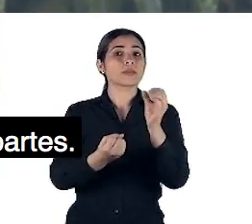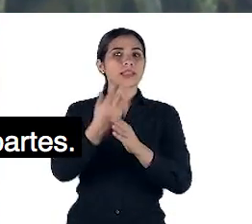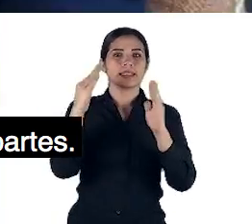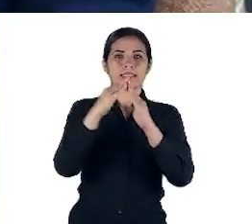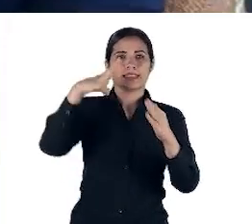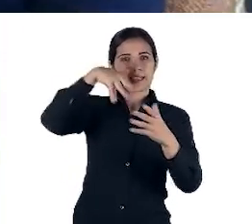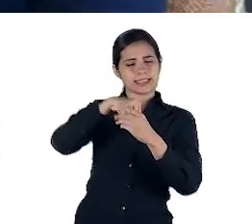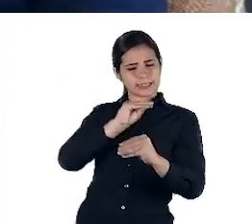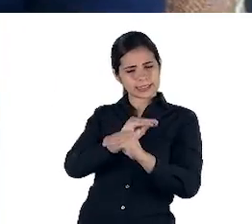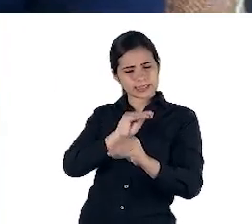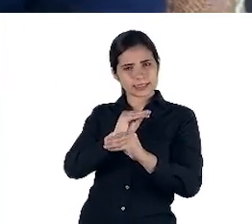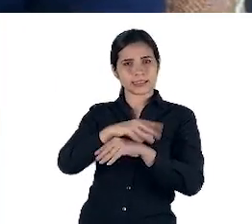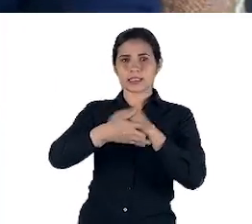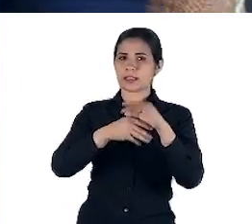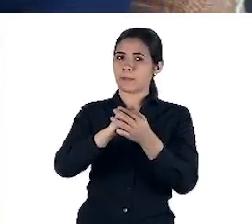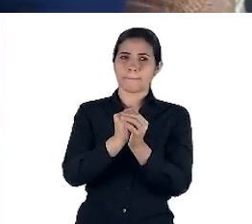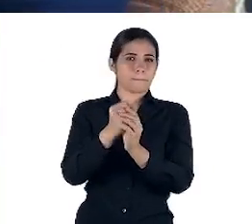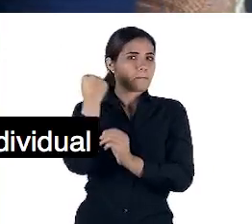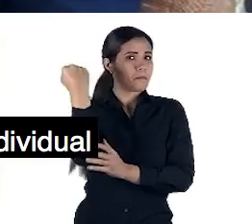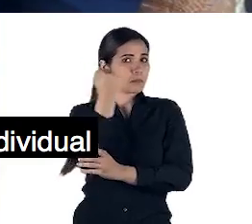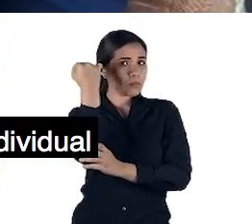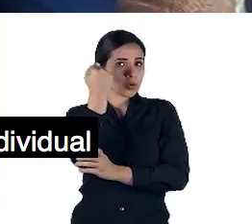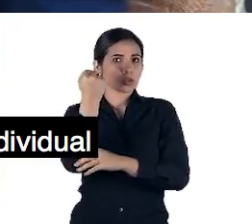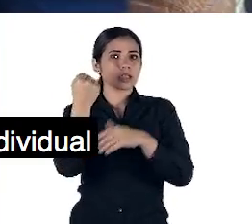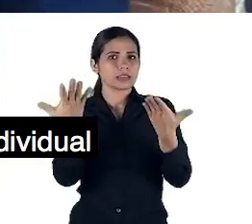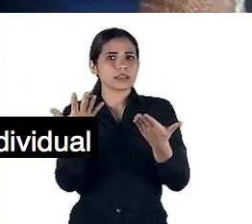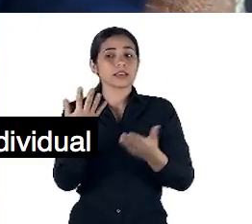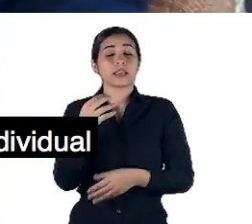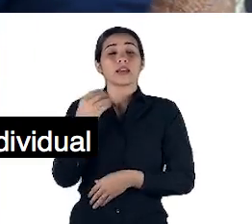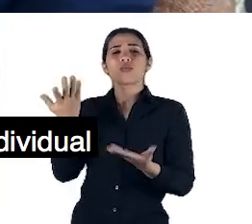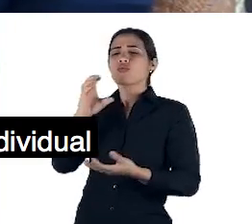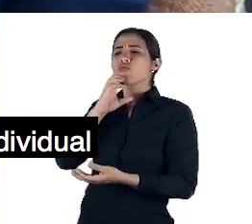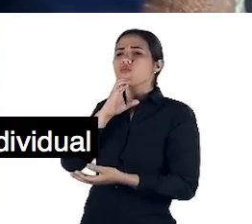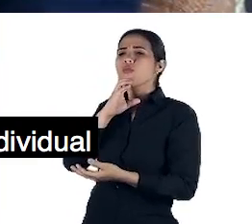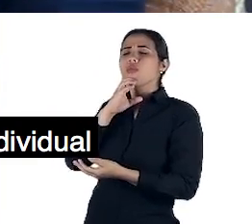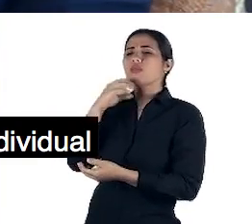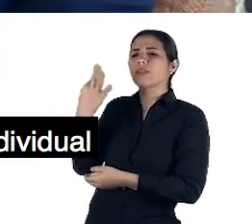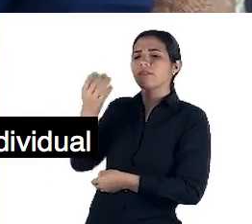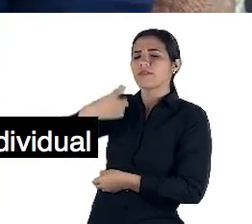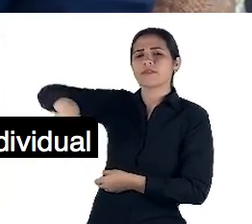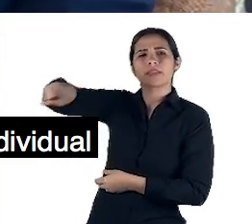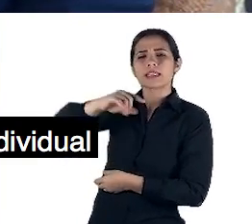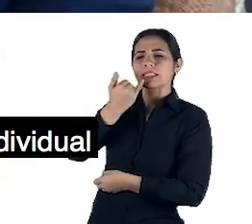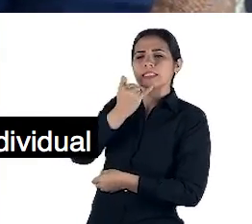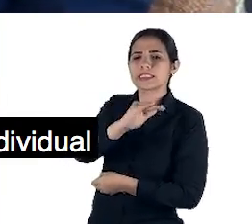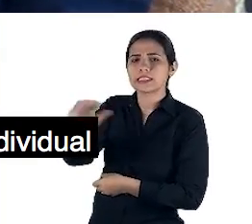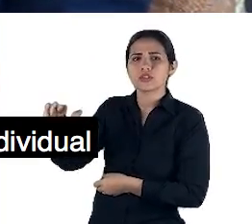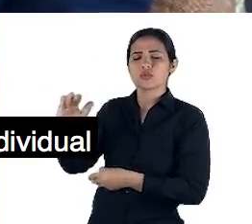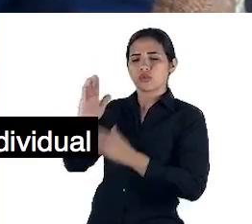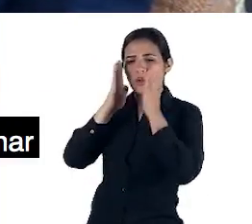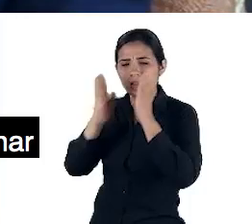partes. ¿Cómo hacemos una clasificación? Todos los niños merecen, digamos, una atención